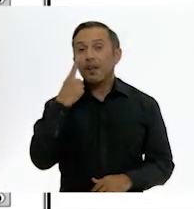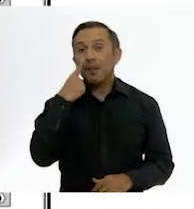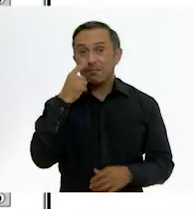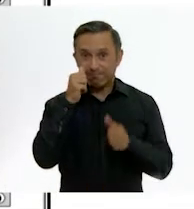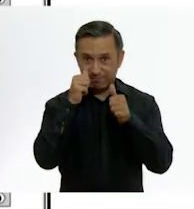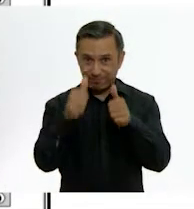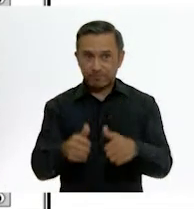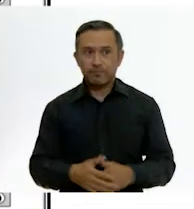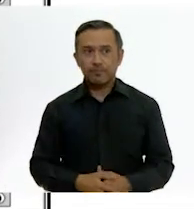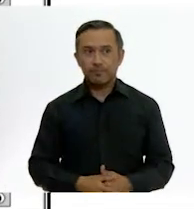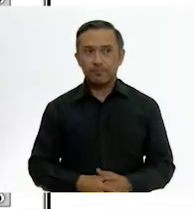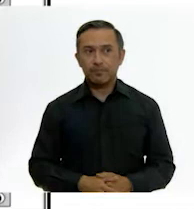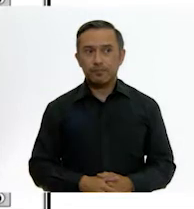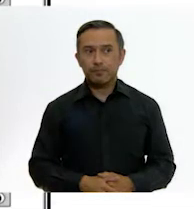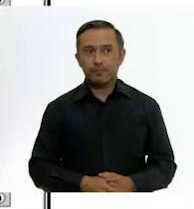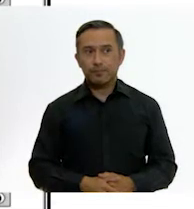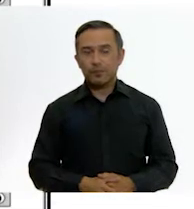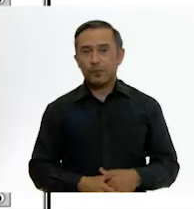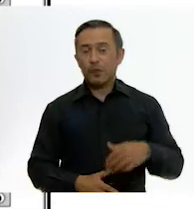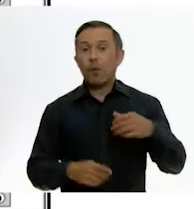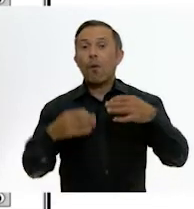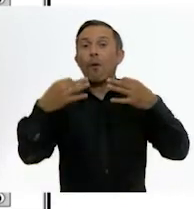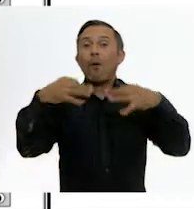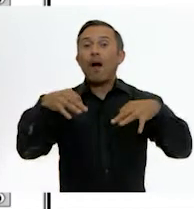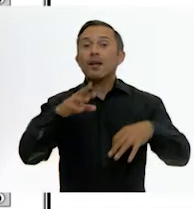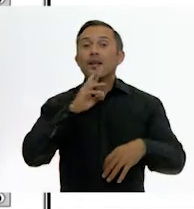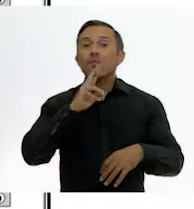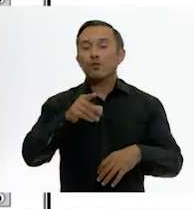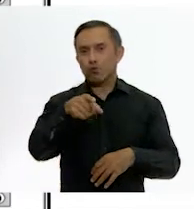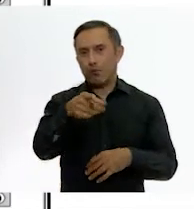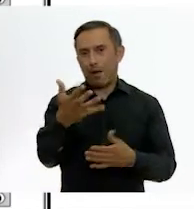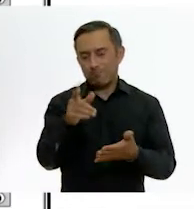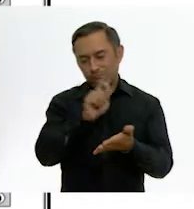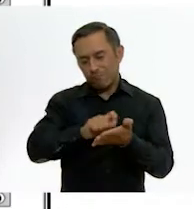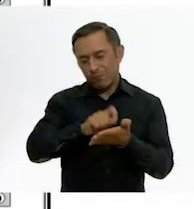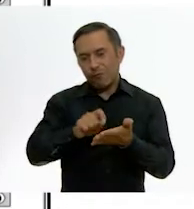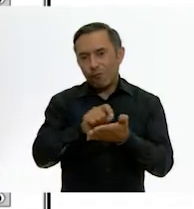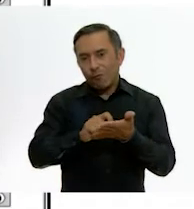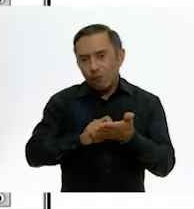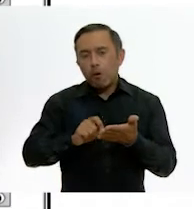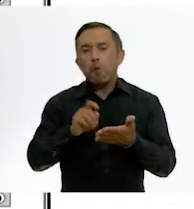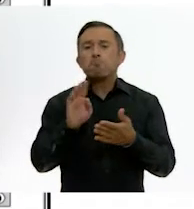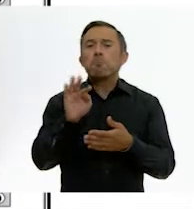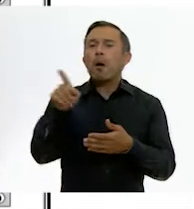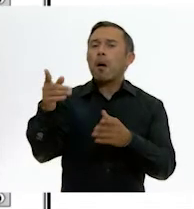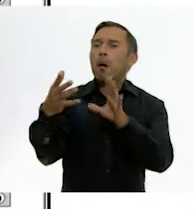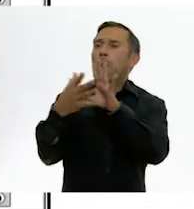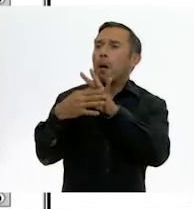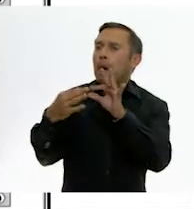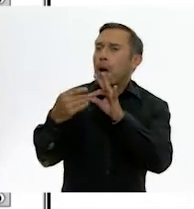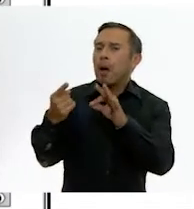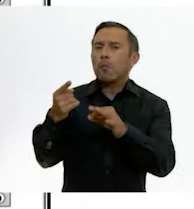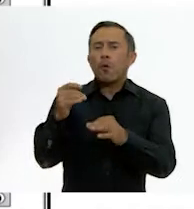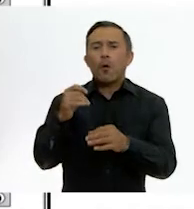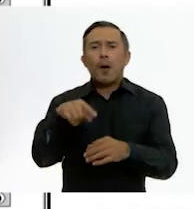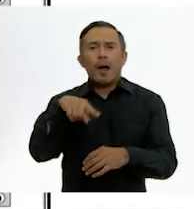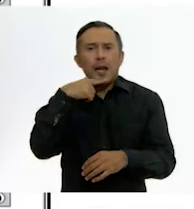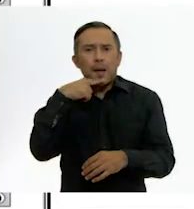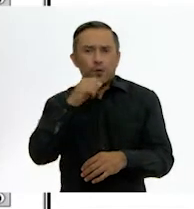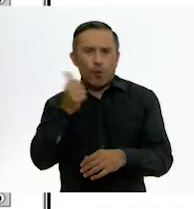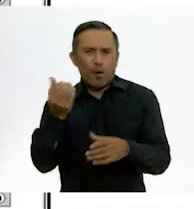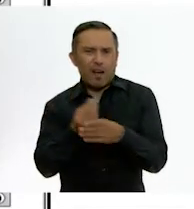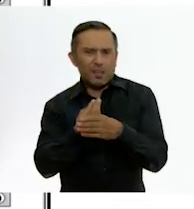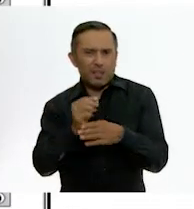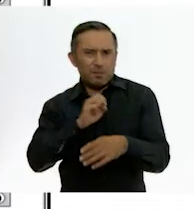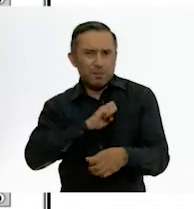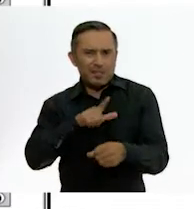contesta esta hoja de respuestas eres tú te darán a lo mejor alguna indicación especial con un tipo de lápiz pero